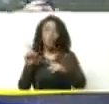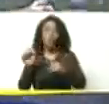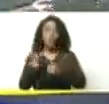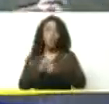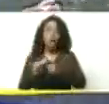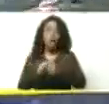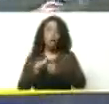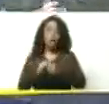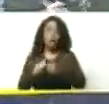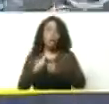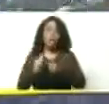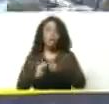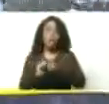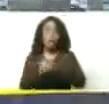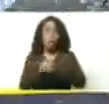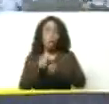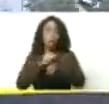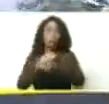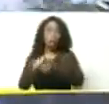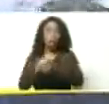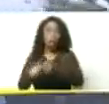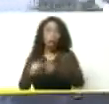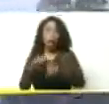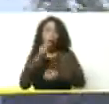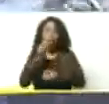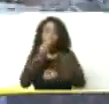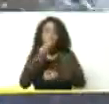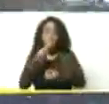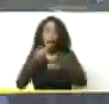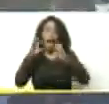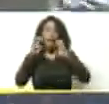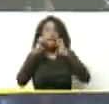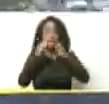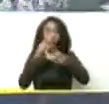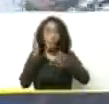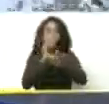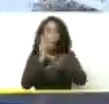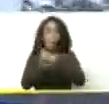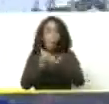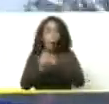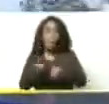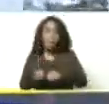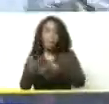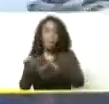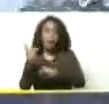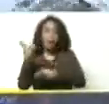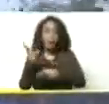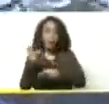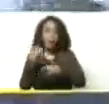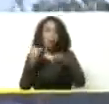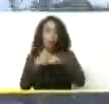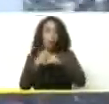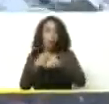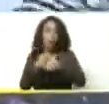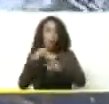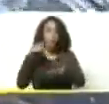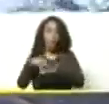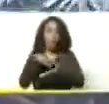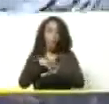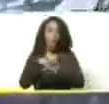papa le raya de pijama y son como unas cabras pues pero del